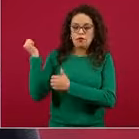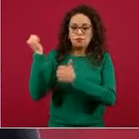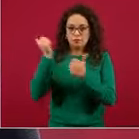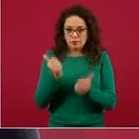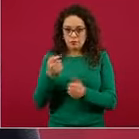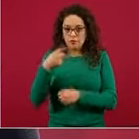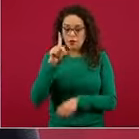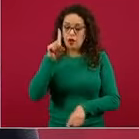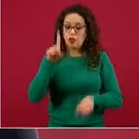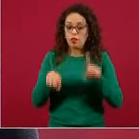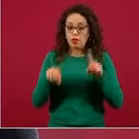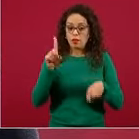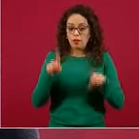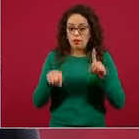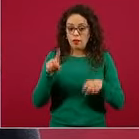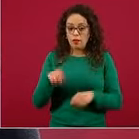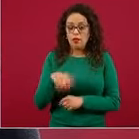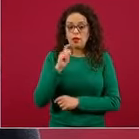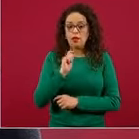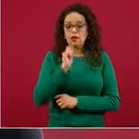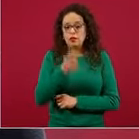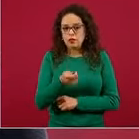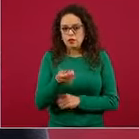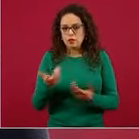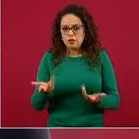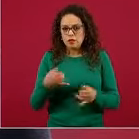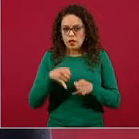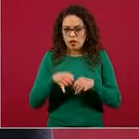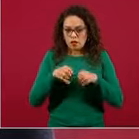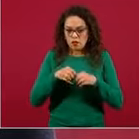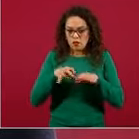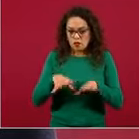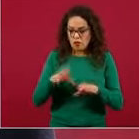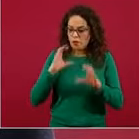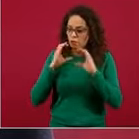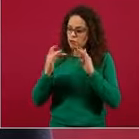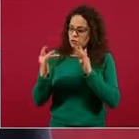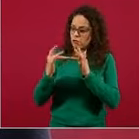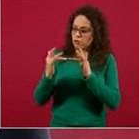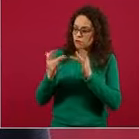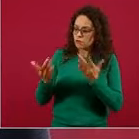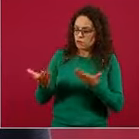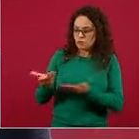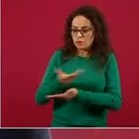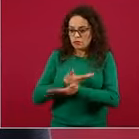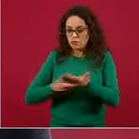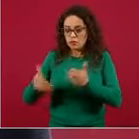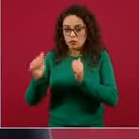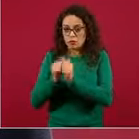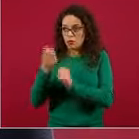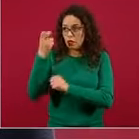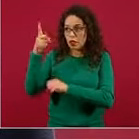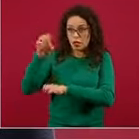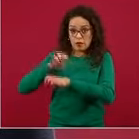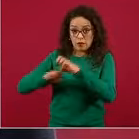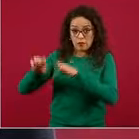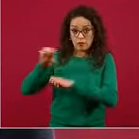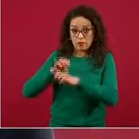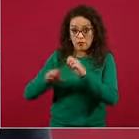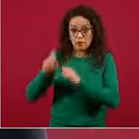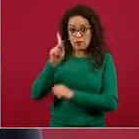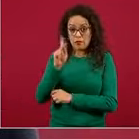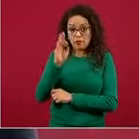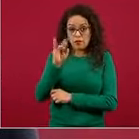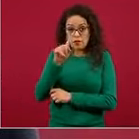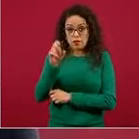lo que se ha venido trabajando y la información, la comunicación que se ha mantenido con la empresa, pues y como se ha